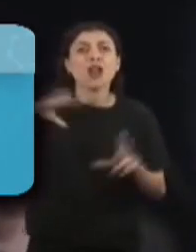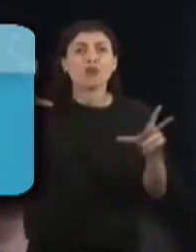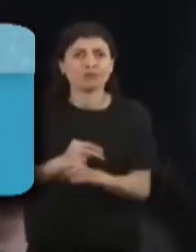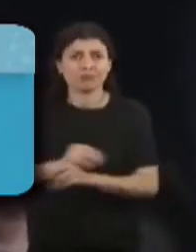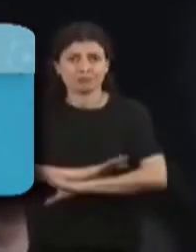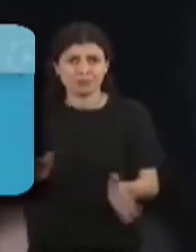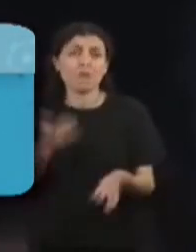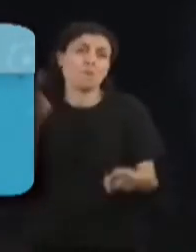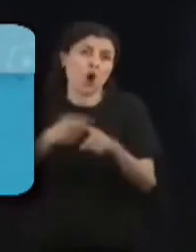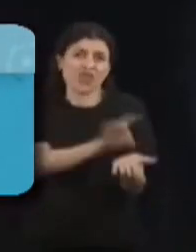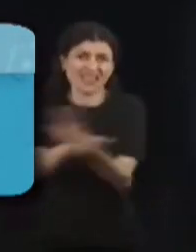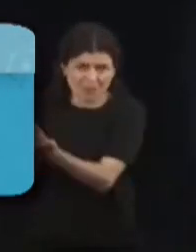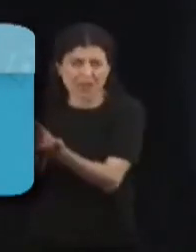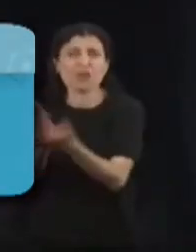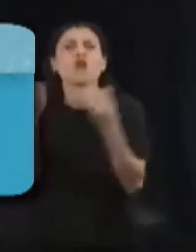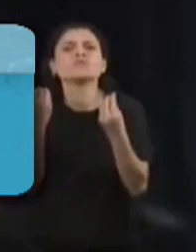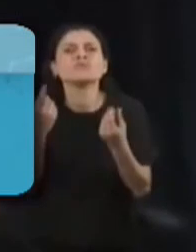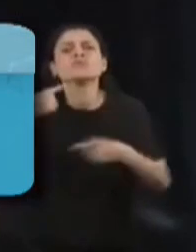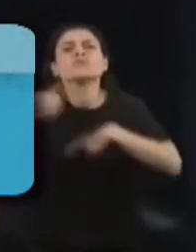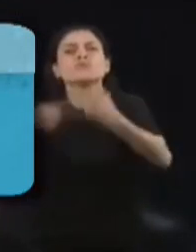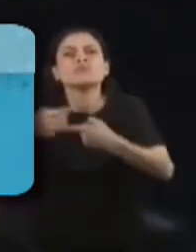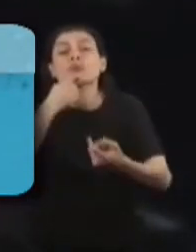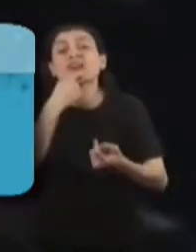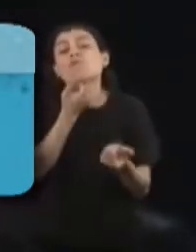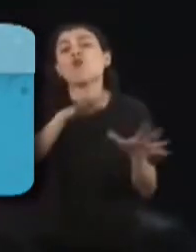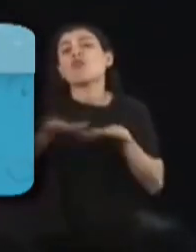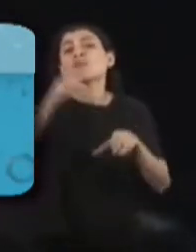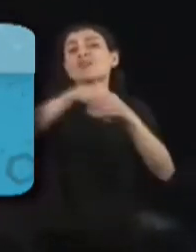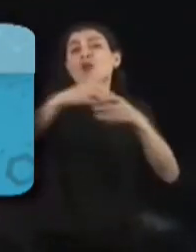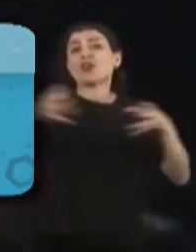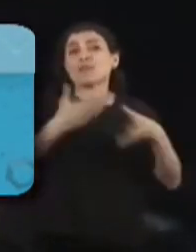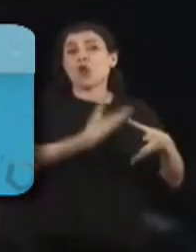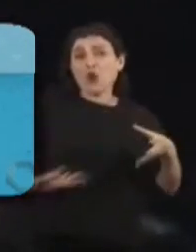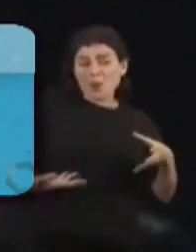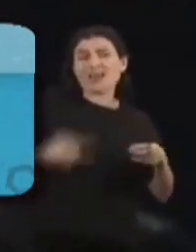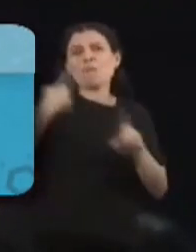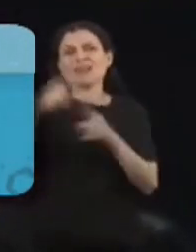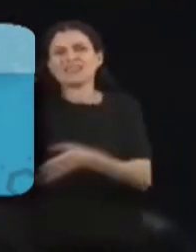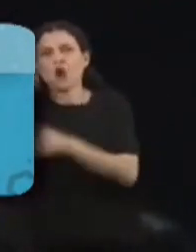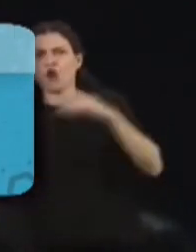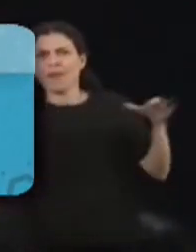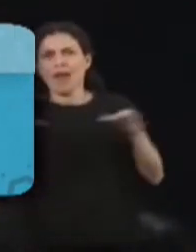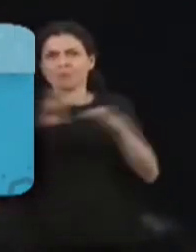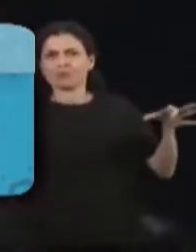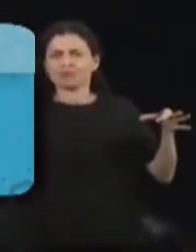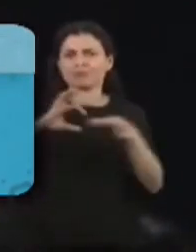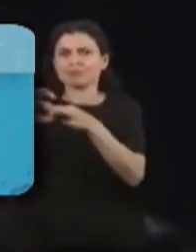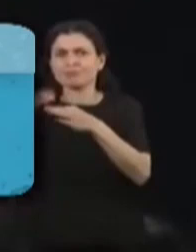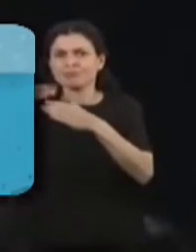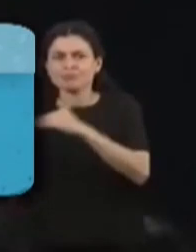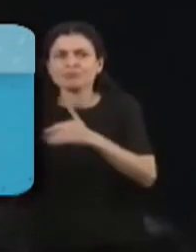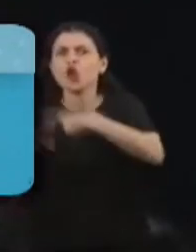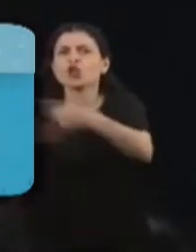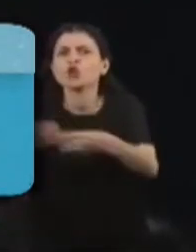de empleo, etcétera. ¿Qué correlato va a tener esto, esta posición, este nuevo cargo que va a tener usted al frente de la jefatura de